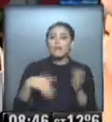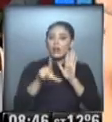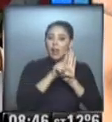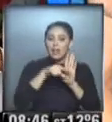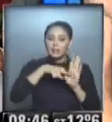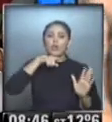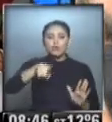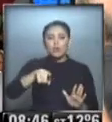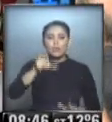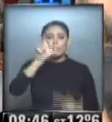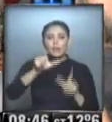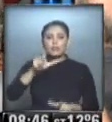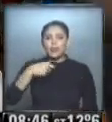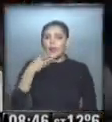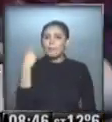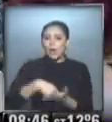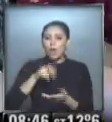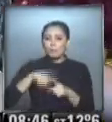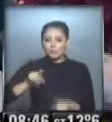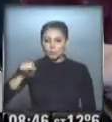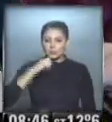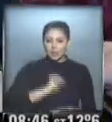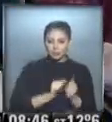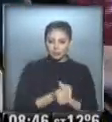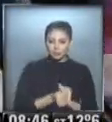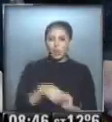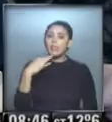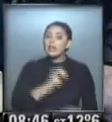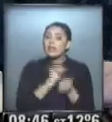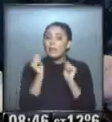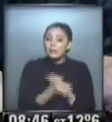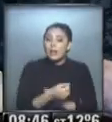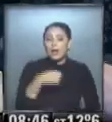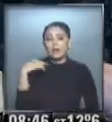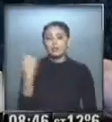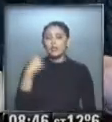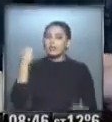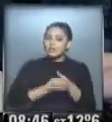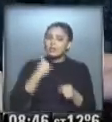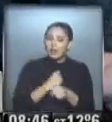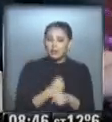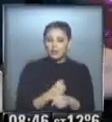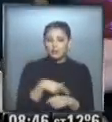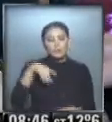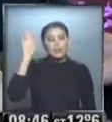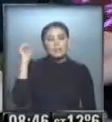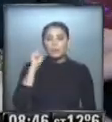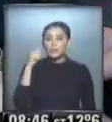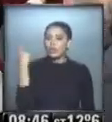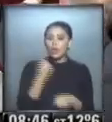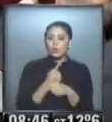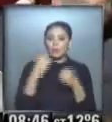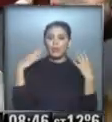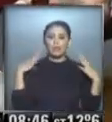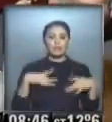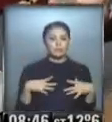ley que castiga al consumidor de sexo. Hay que revertirlo, estamos trabajando para eso. Esto es lo más importante, no se pueden bajar